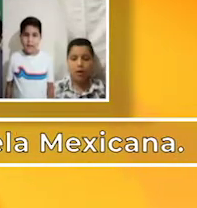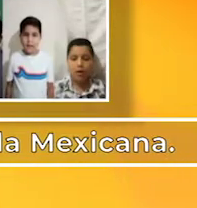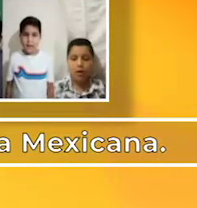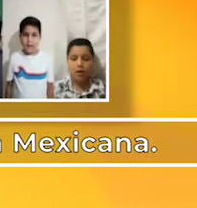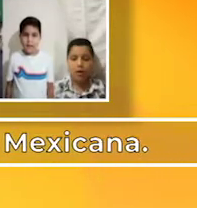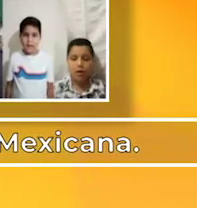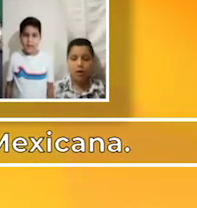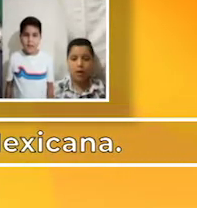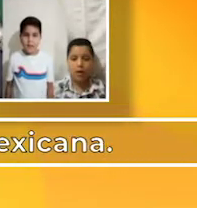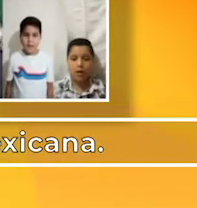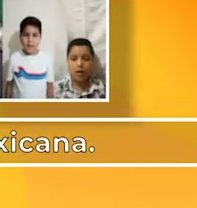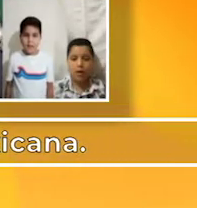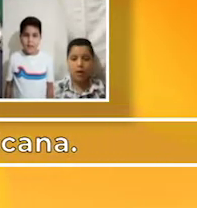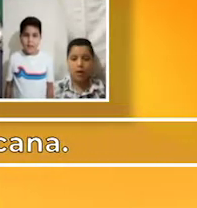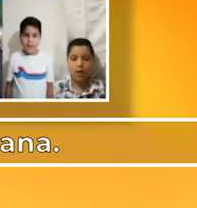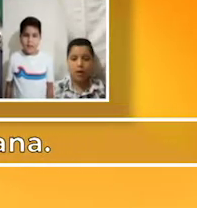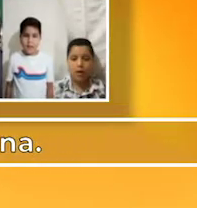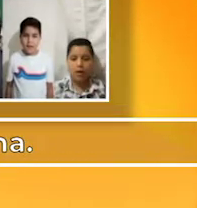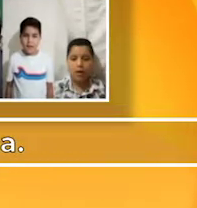¡Acompáñanos!